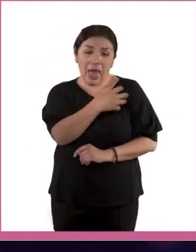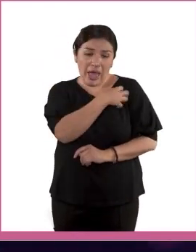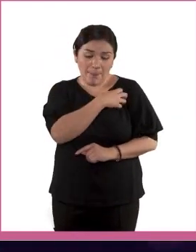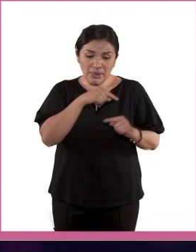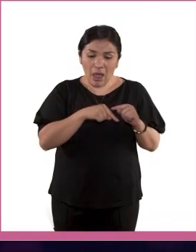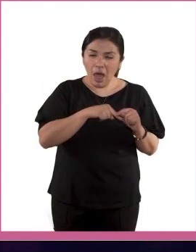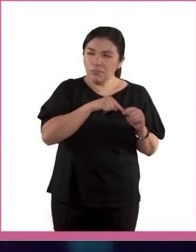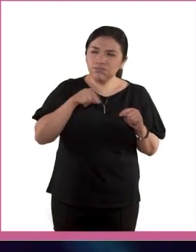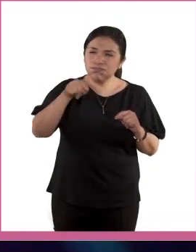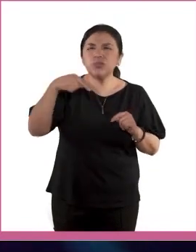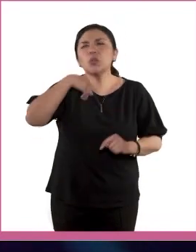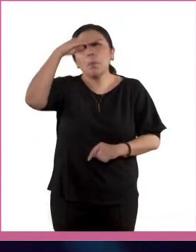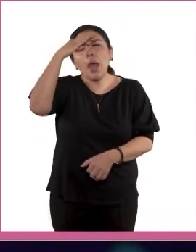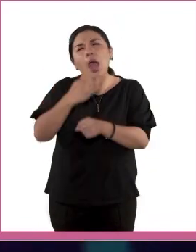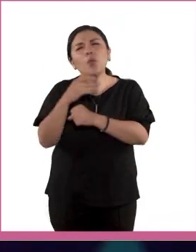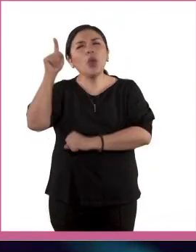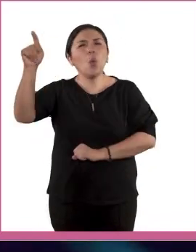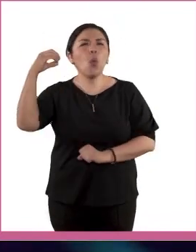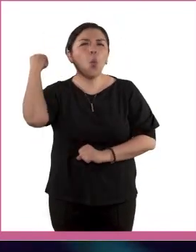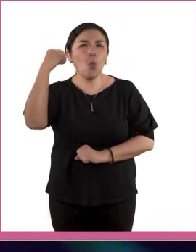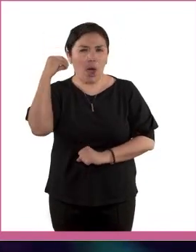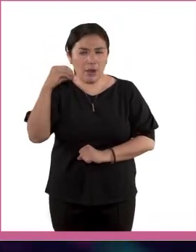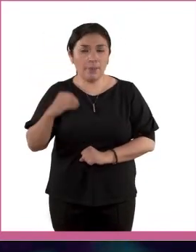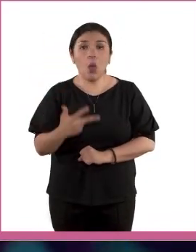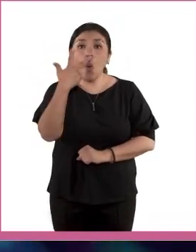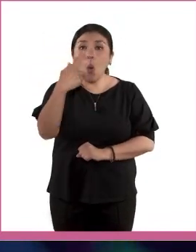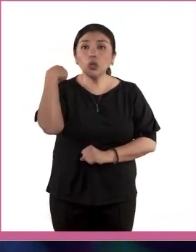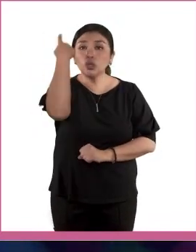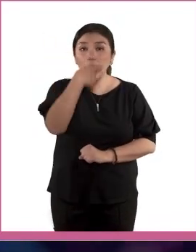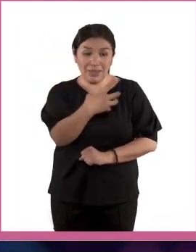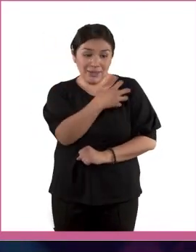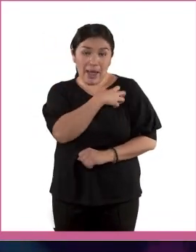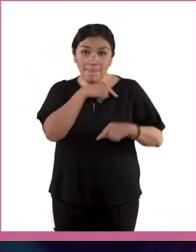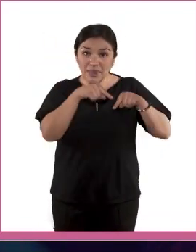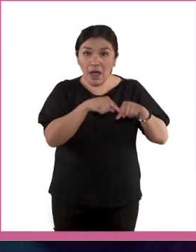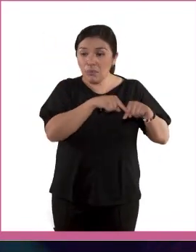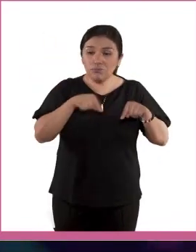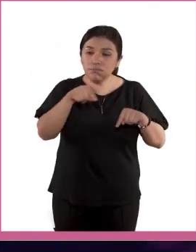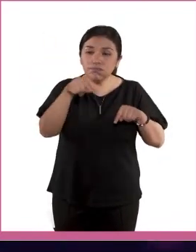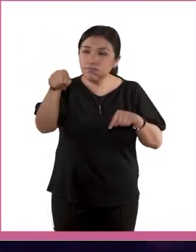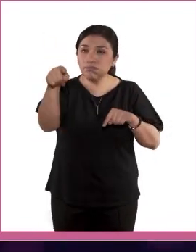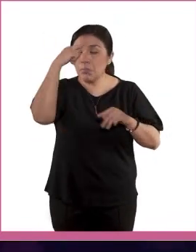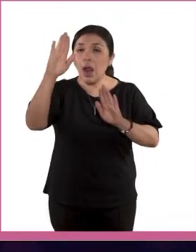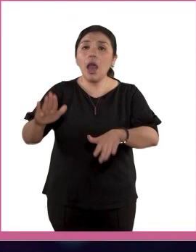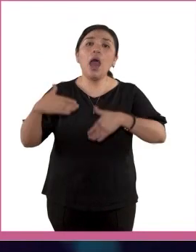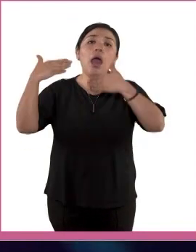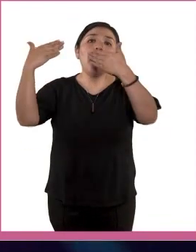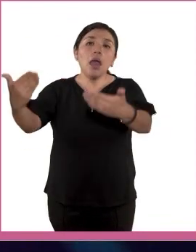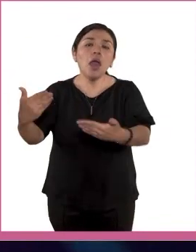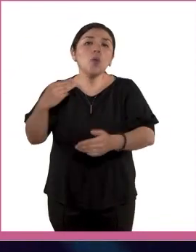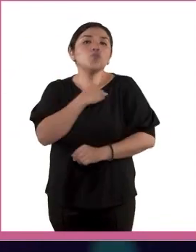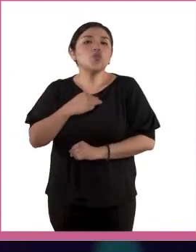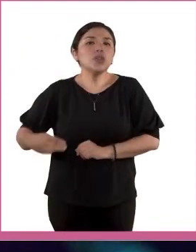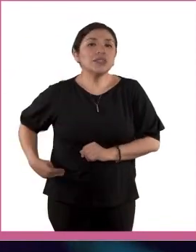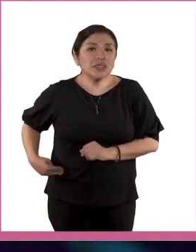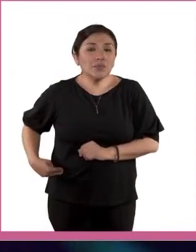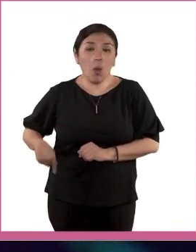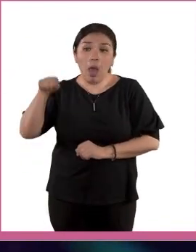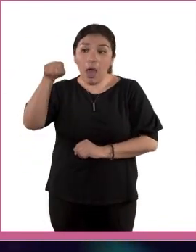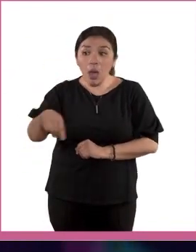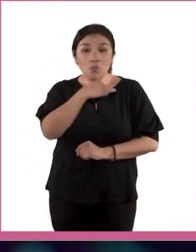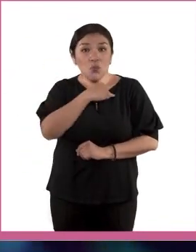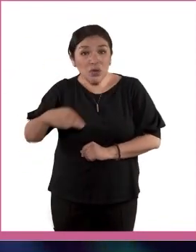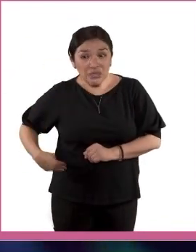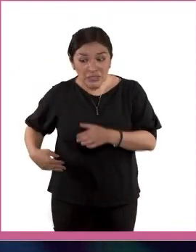la capital. Estoy pensando en Oaxaca. Son 8 horas de la capital a moverte a un municipio.